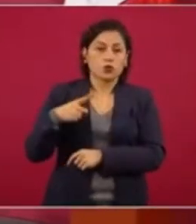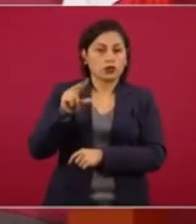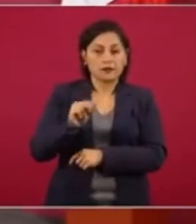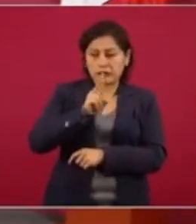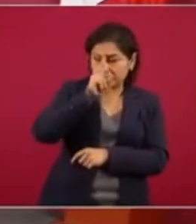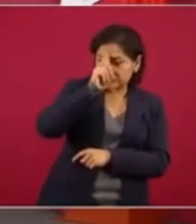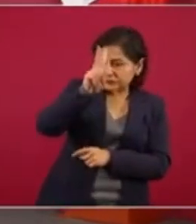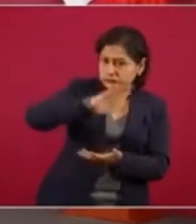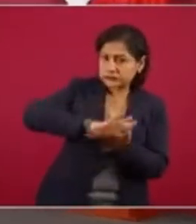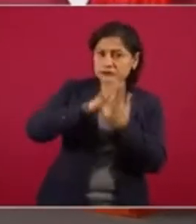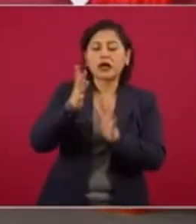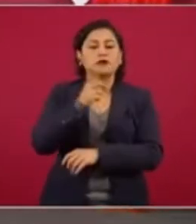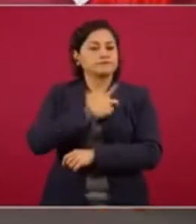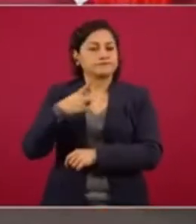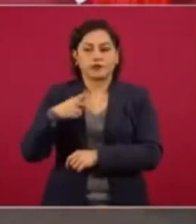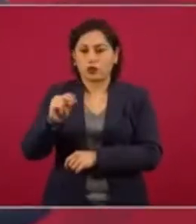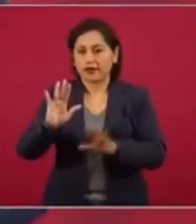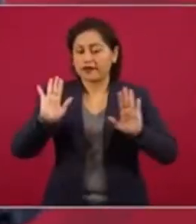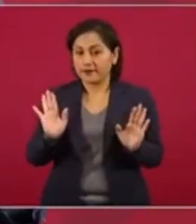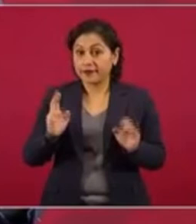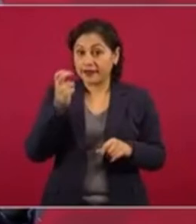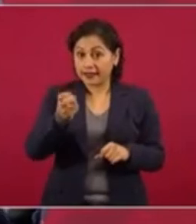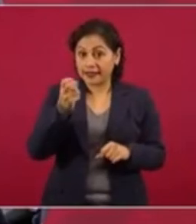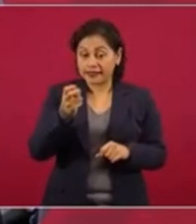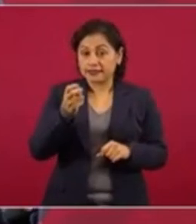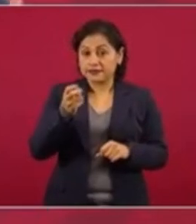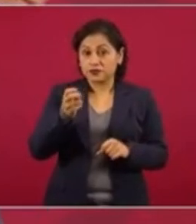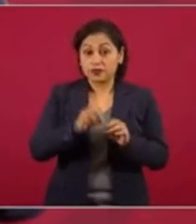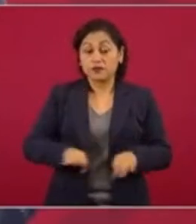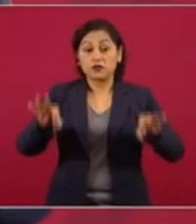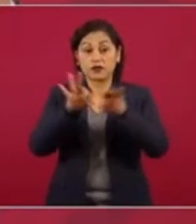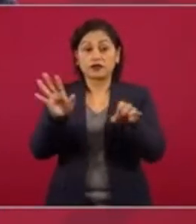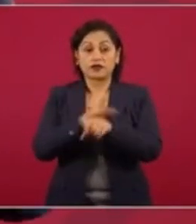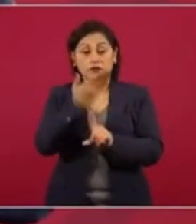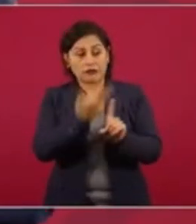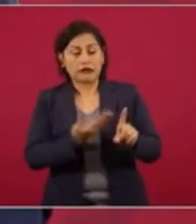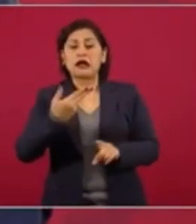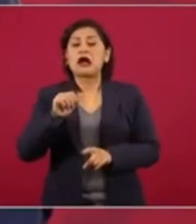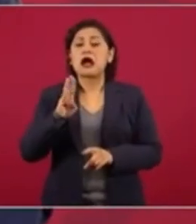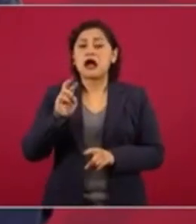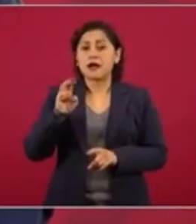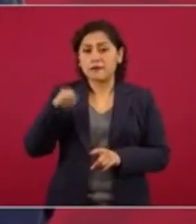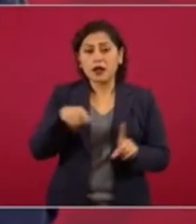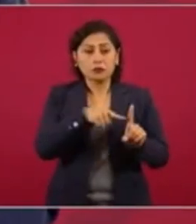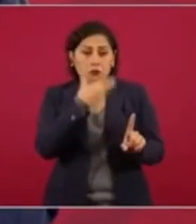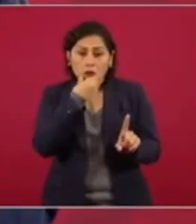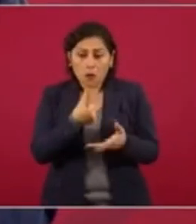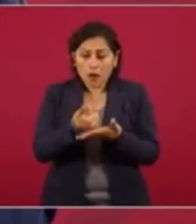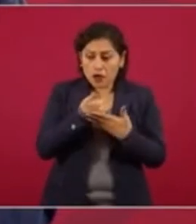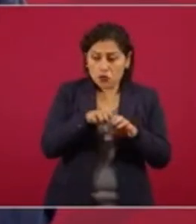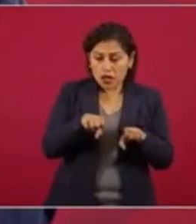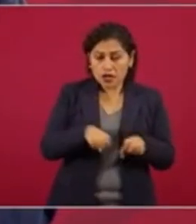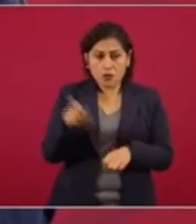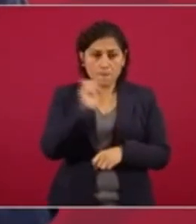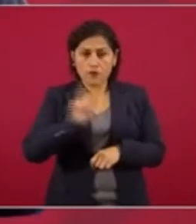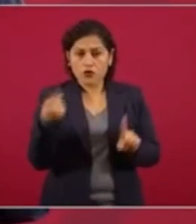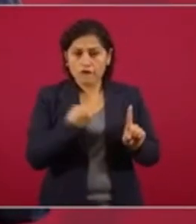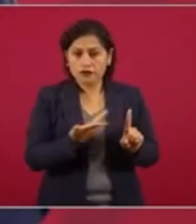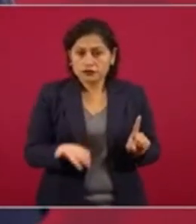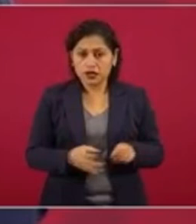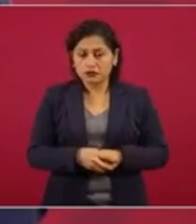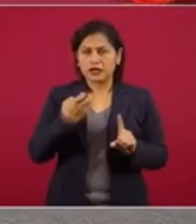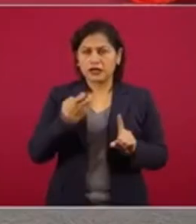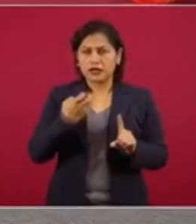violencia. Eso sí, pues, es indebido. Estamos hablando de Abraham. Es un profesional. Creo que